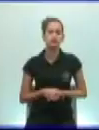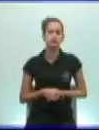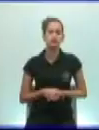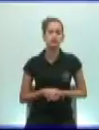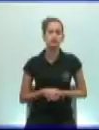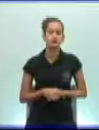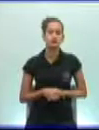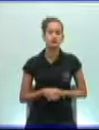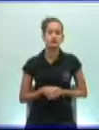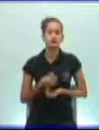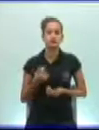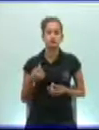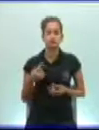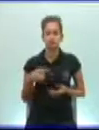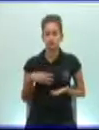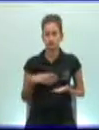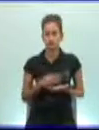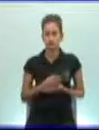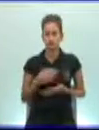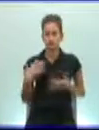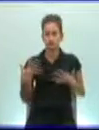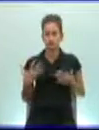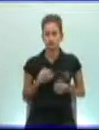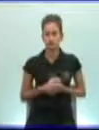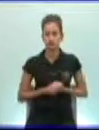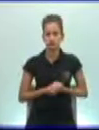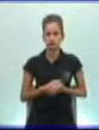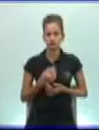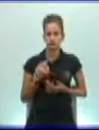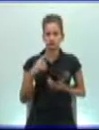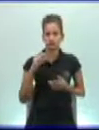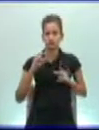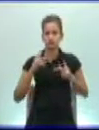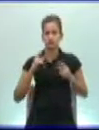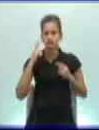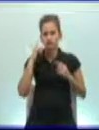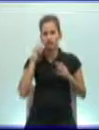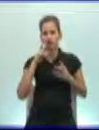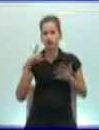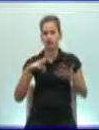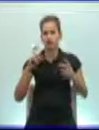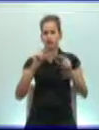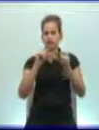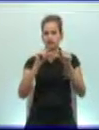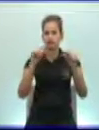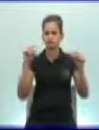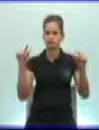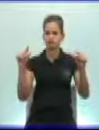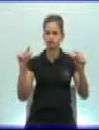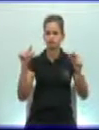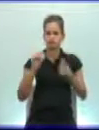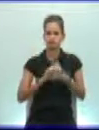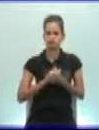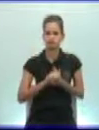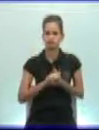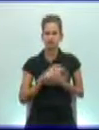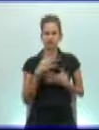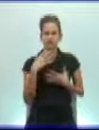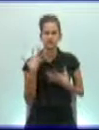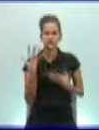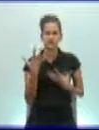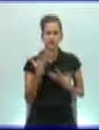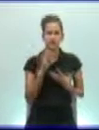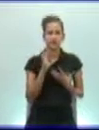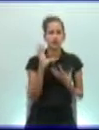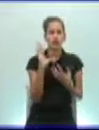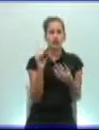Controlemos la actividad. El cruel mayoral castigaba a todas horas a los negros esclavos. ¿De quién se habla en la